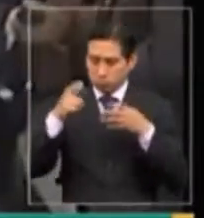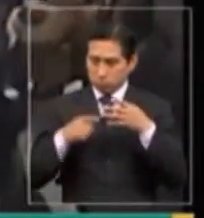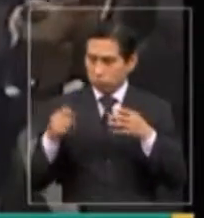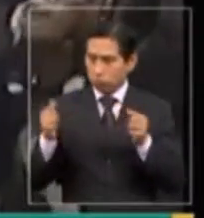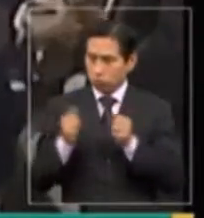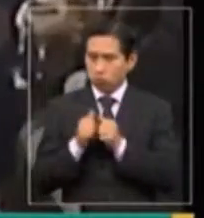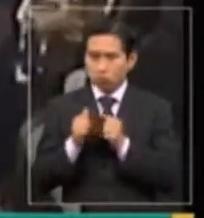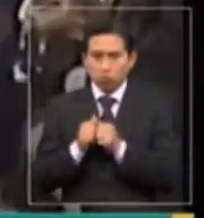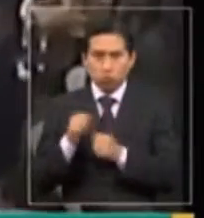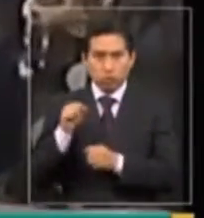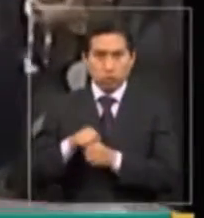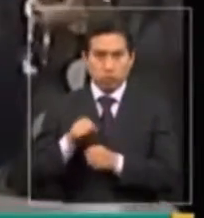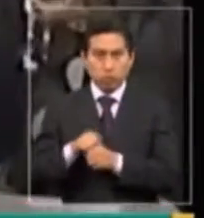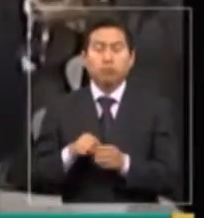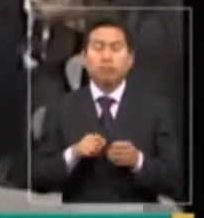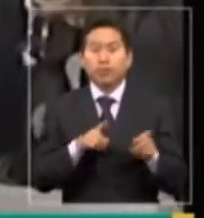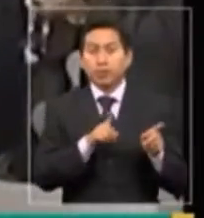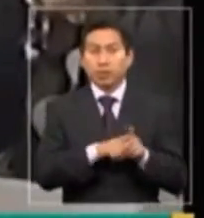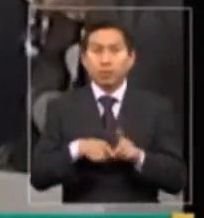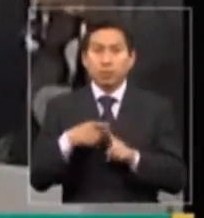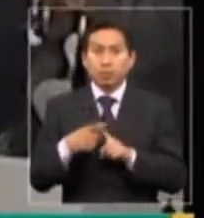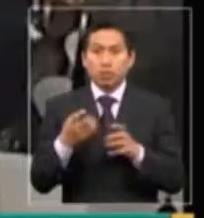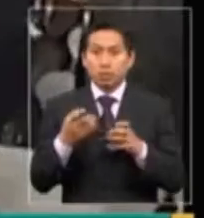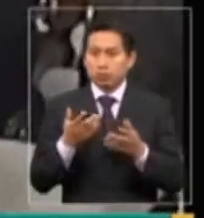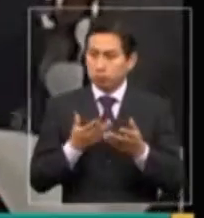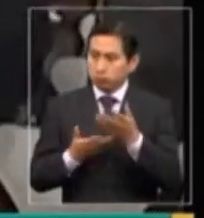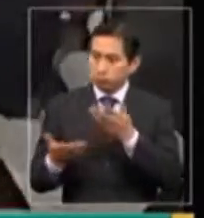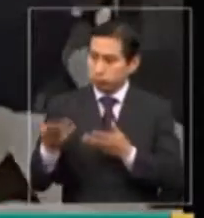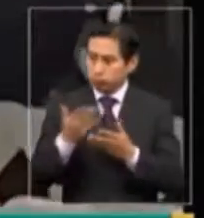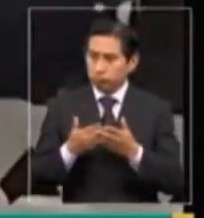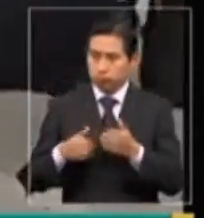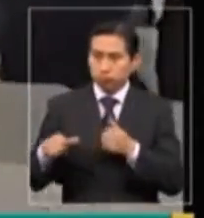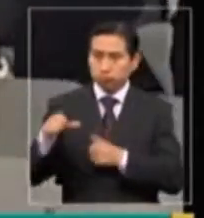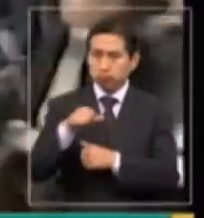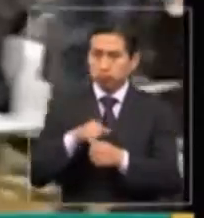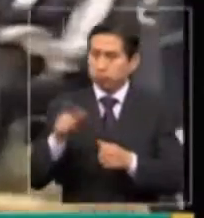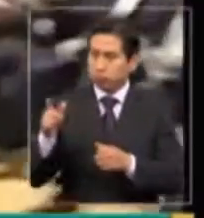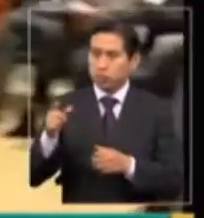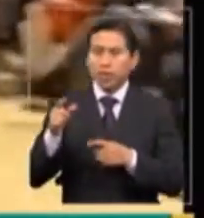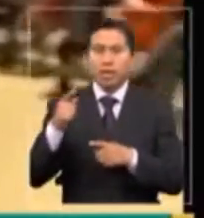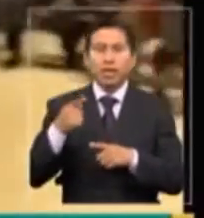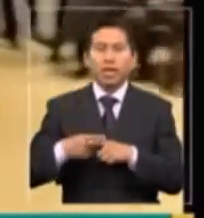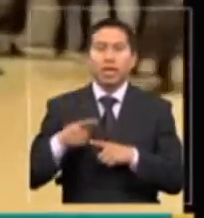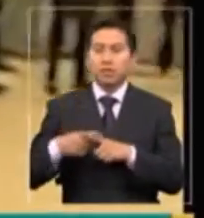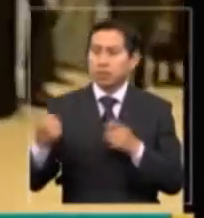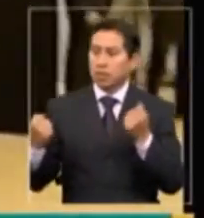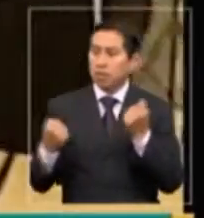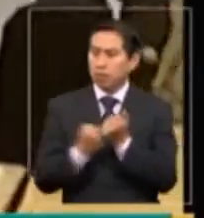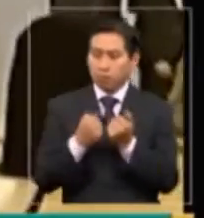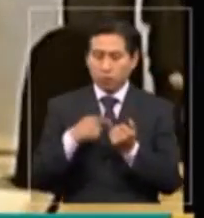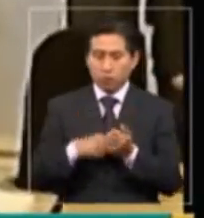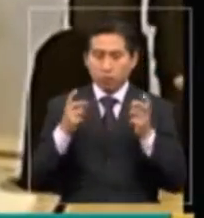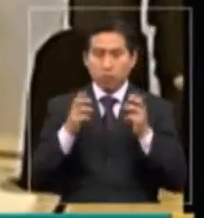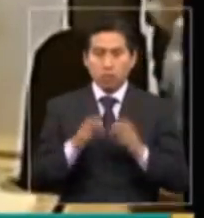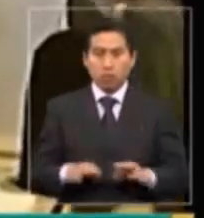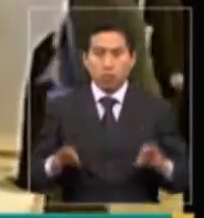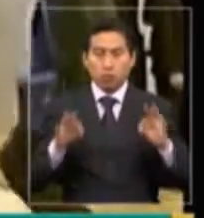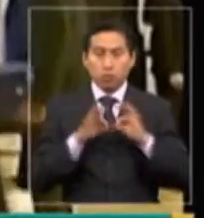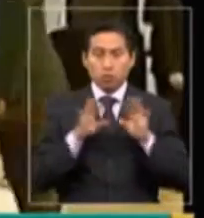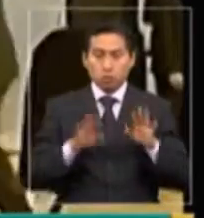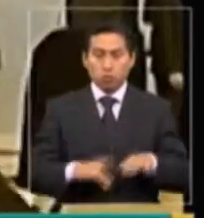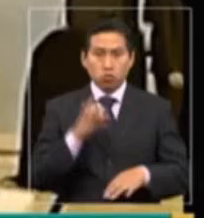Y también, pues, nos interesa poder compartir y poder tener el apoyo de Grecia para temas que son importantes para nuestro